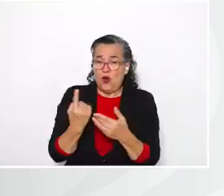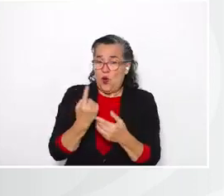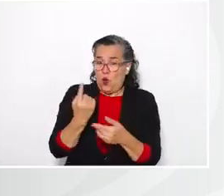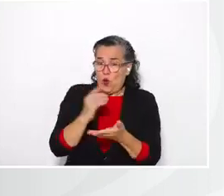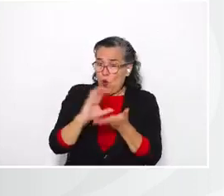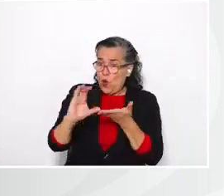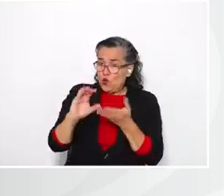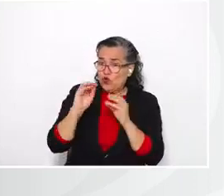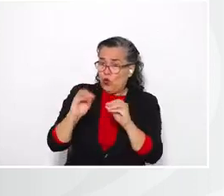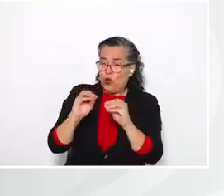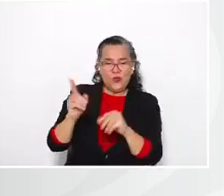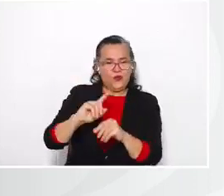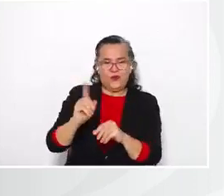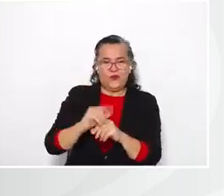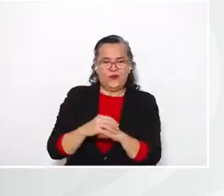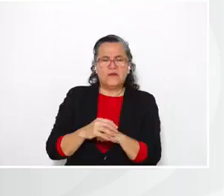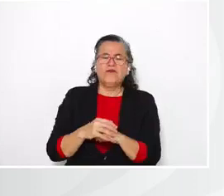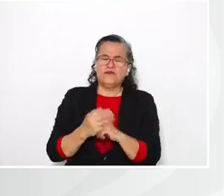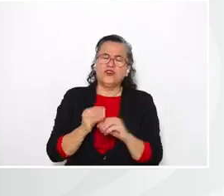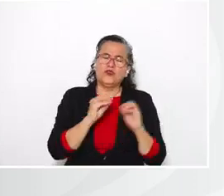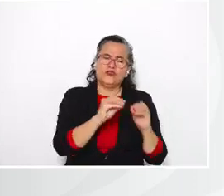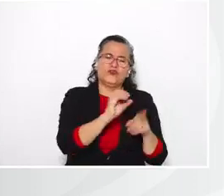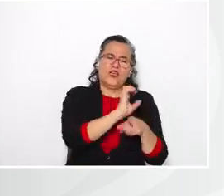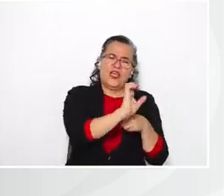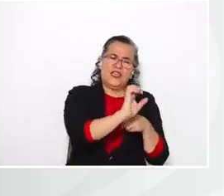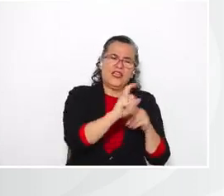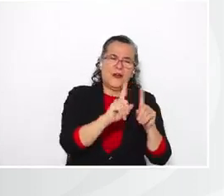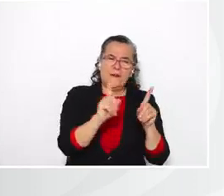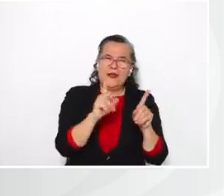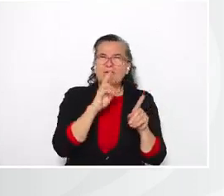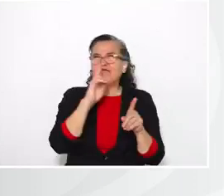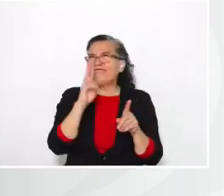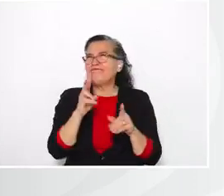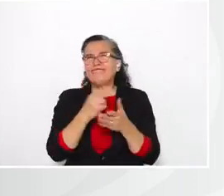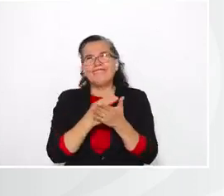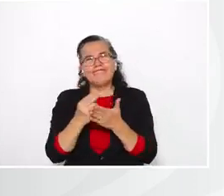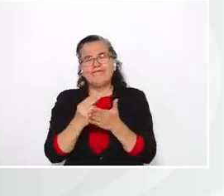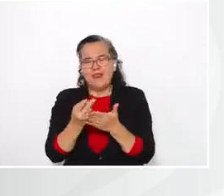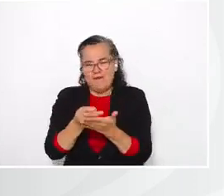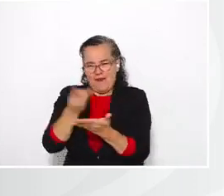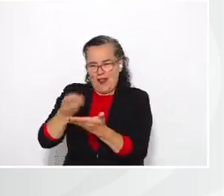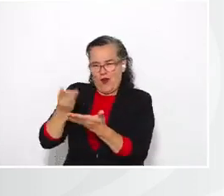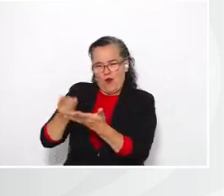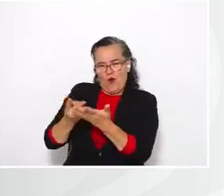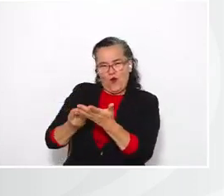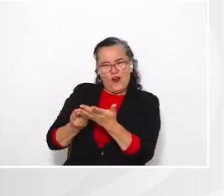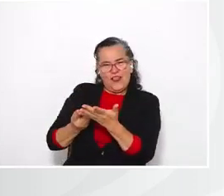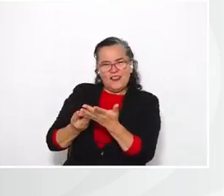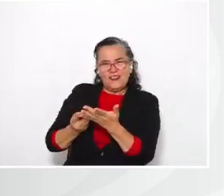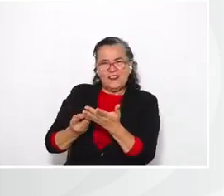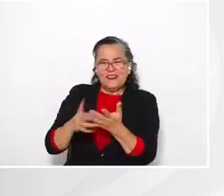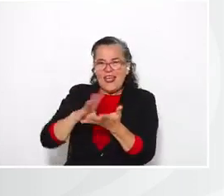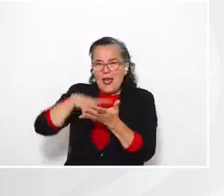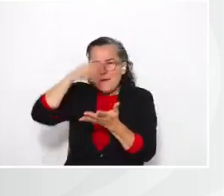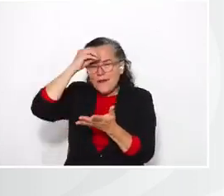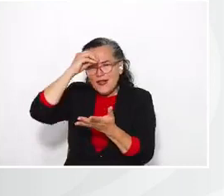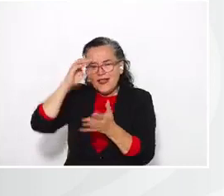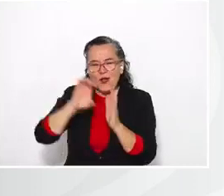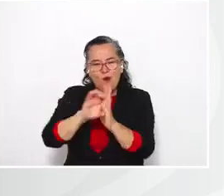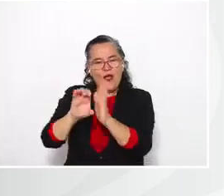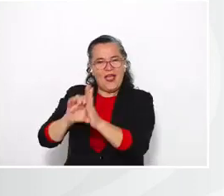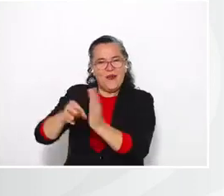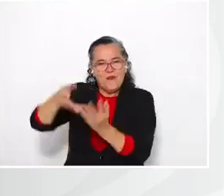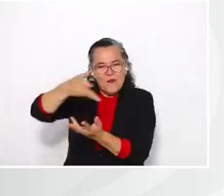curso. Sí damos un curso de ética, pero la verdad, los valores se aprenden con